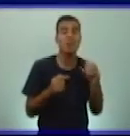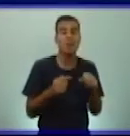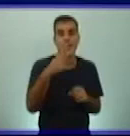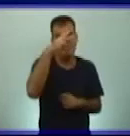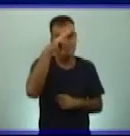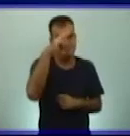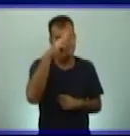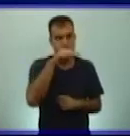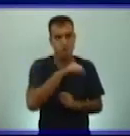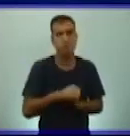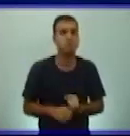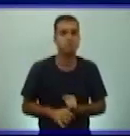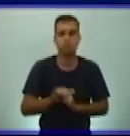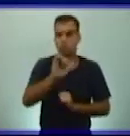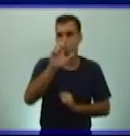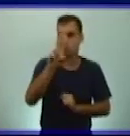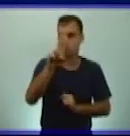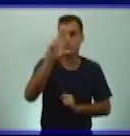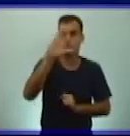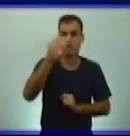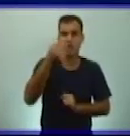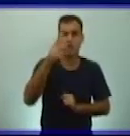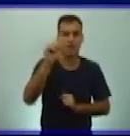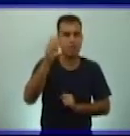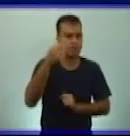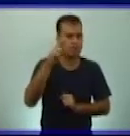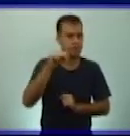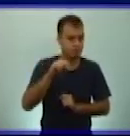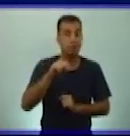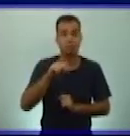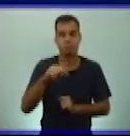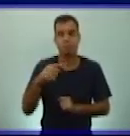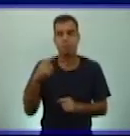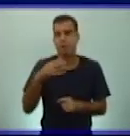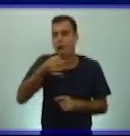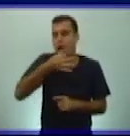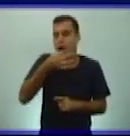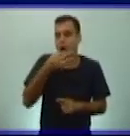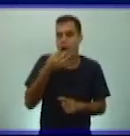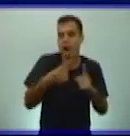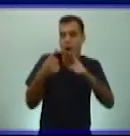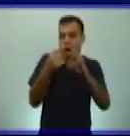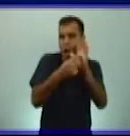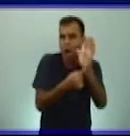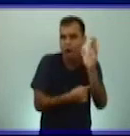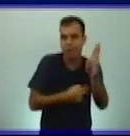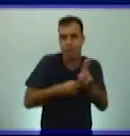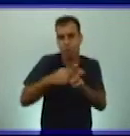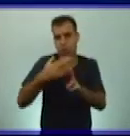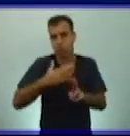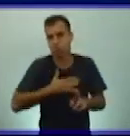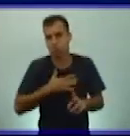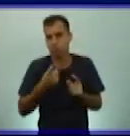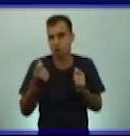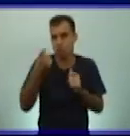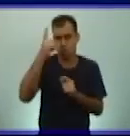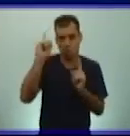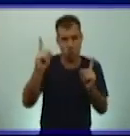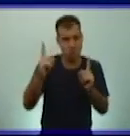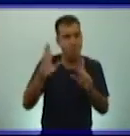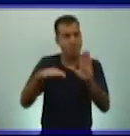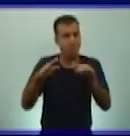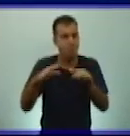a continuar explicando un grupo de consideraciones históricas, económicas y políticas en relación con la situación